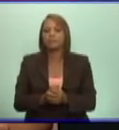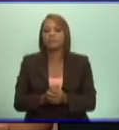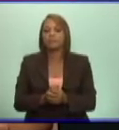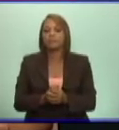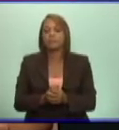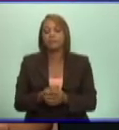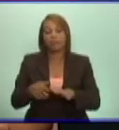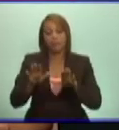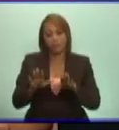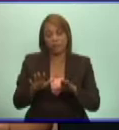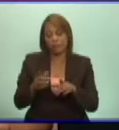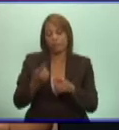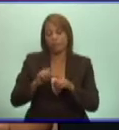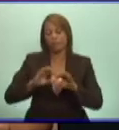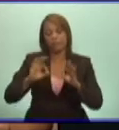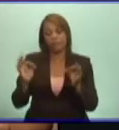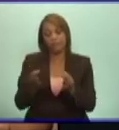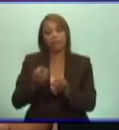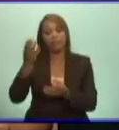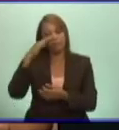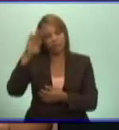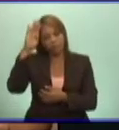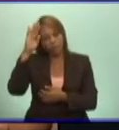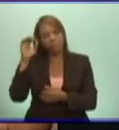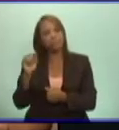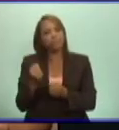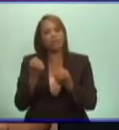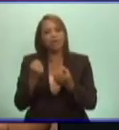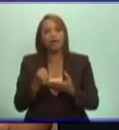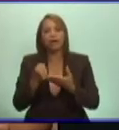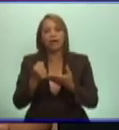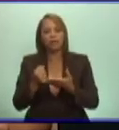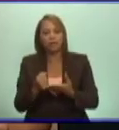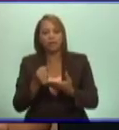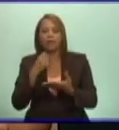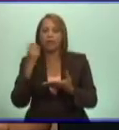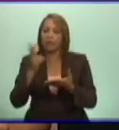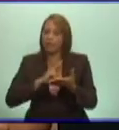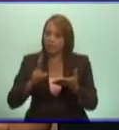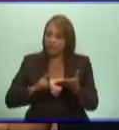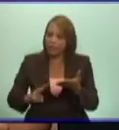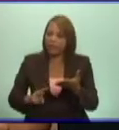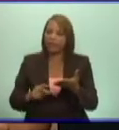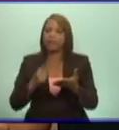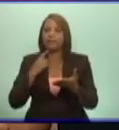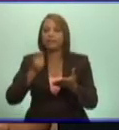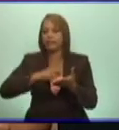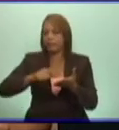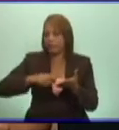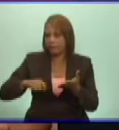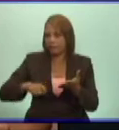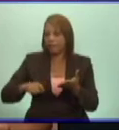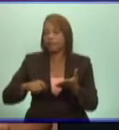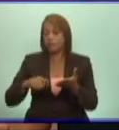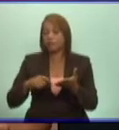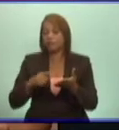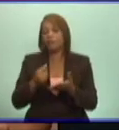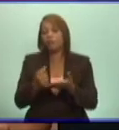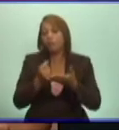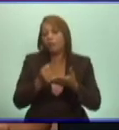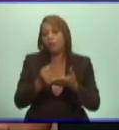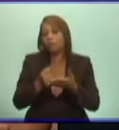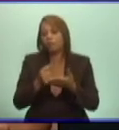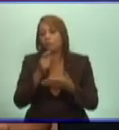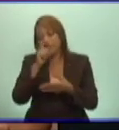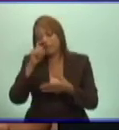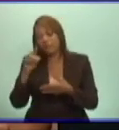que la familia cubana en estos tiempos también haya reforzado, no solo leer, sino al escribir también la cuestión ortográfica, que es algo que nos